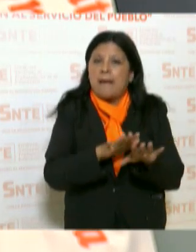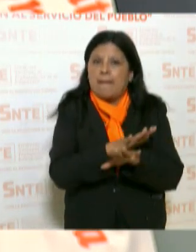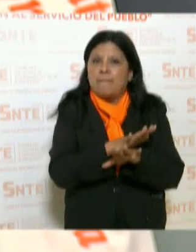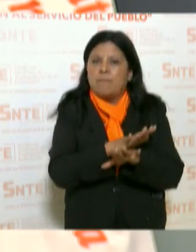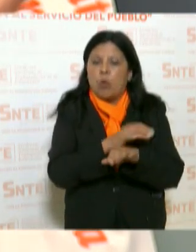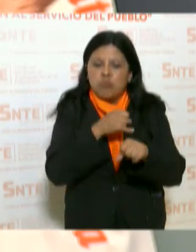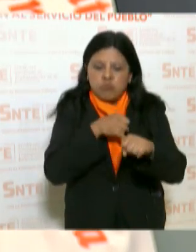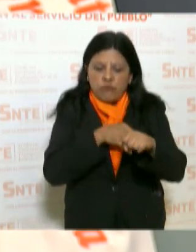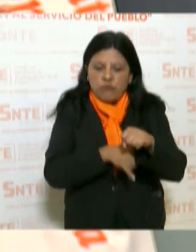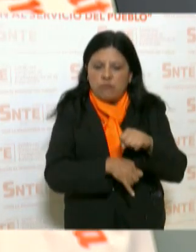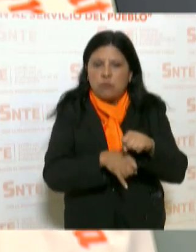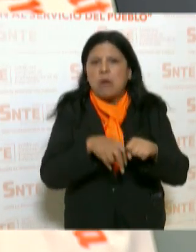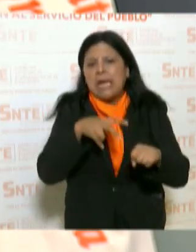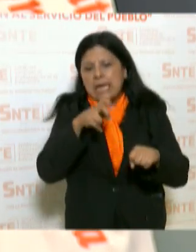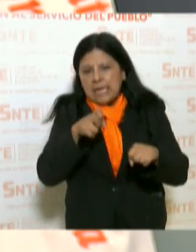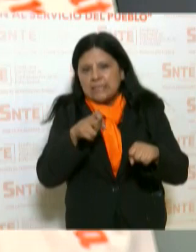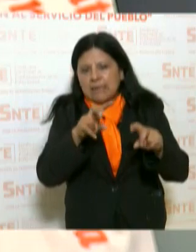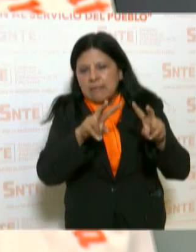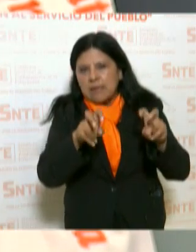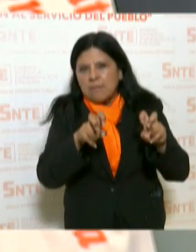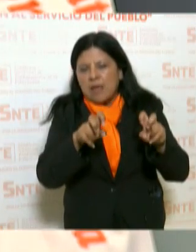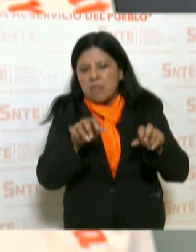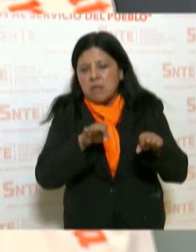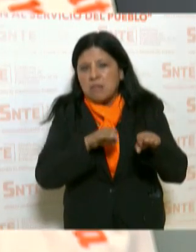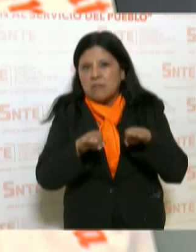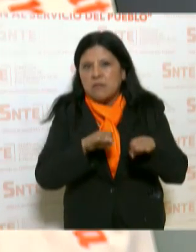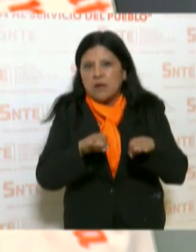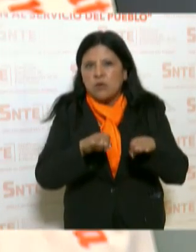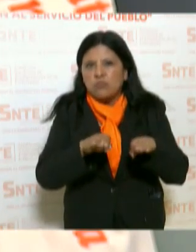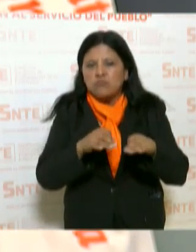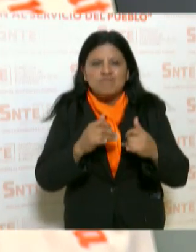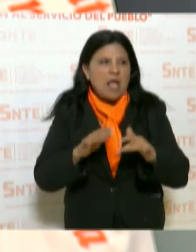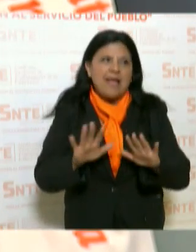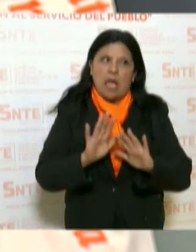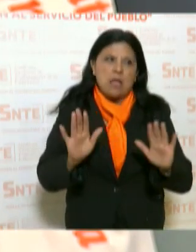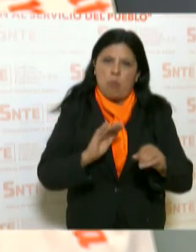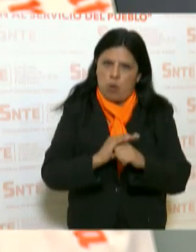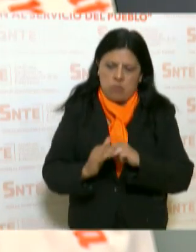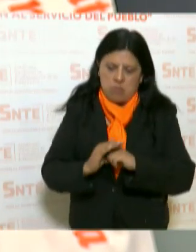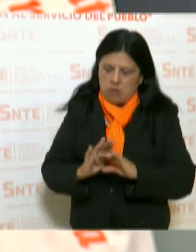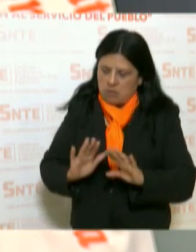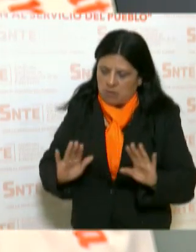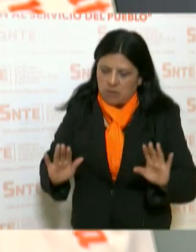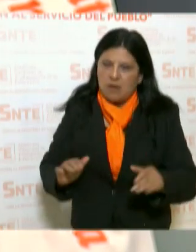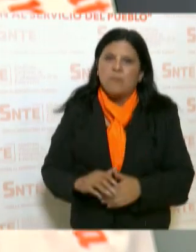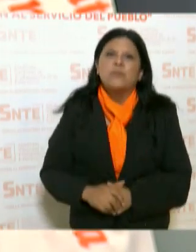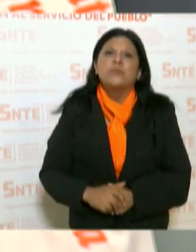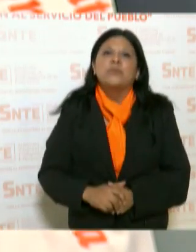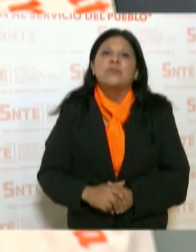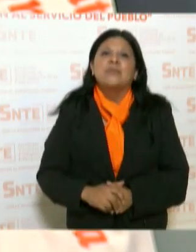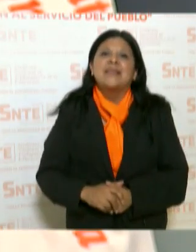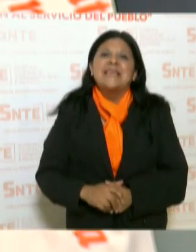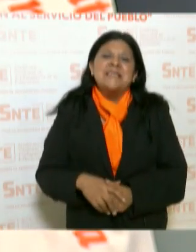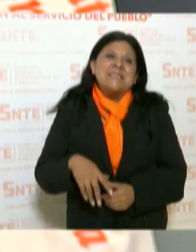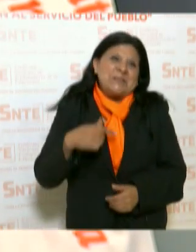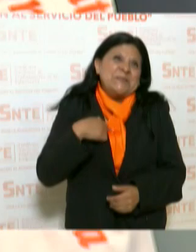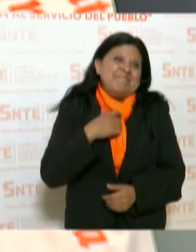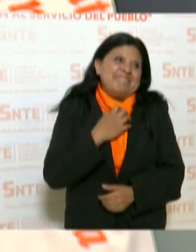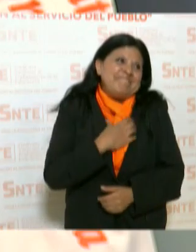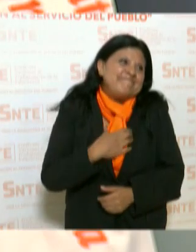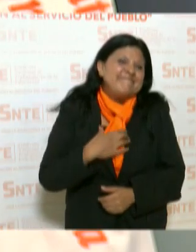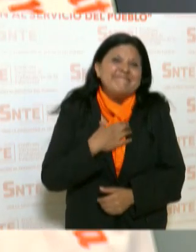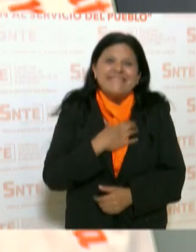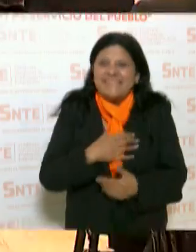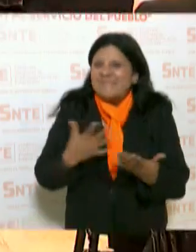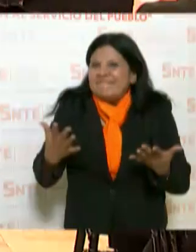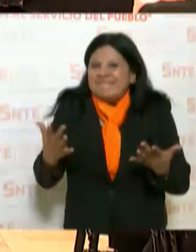laboral. Pero en fin, ¿qué otra cosa hacemos? Ya termino porque ya. Lo que pasa es que estoy muy contento de estar aquí